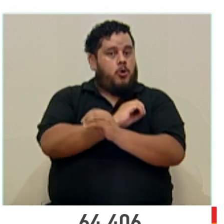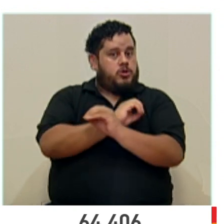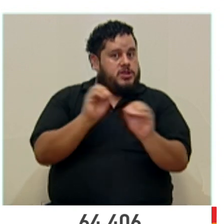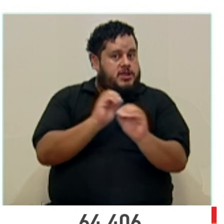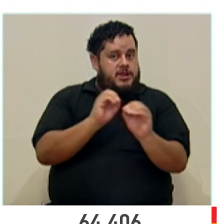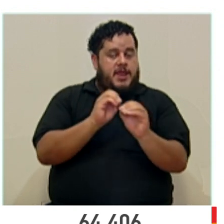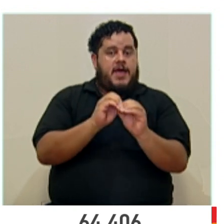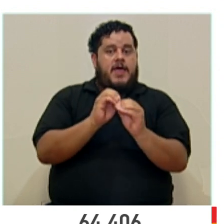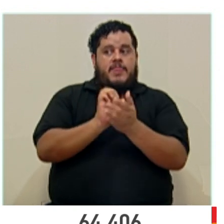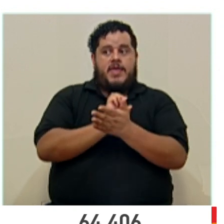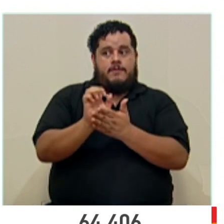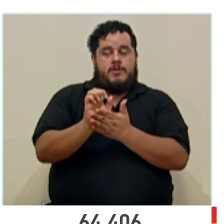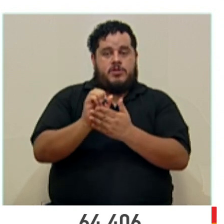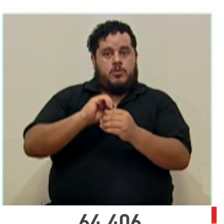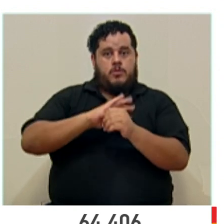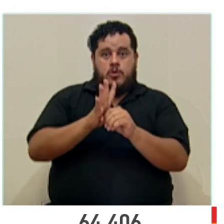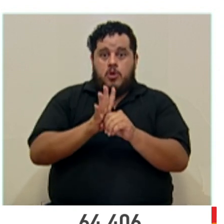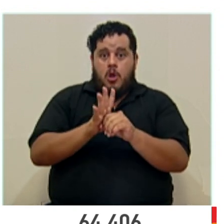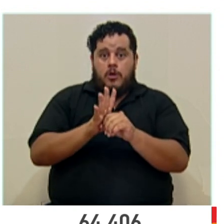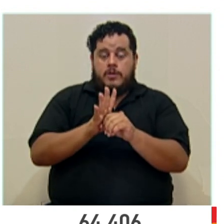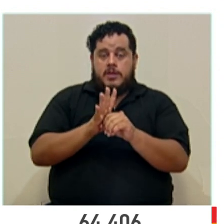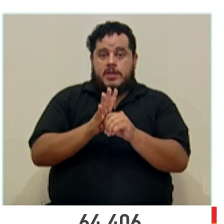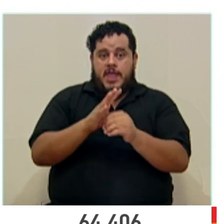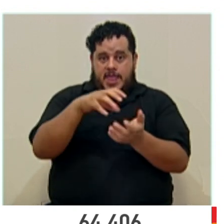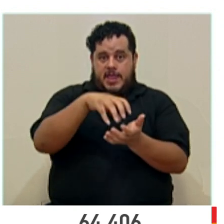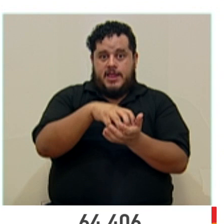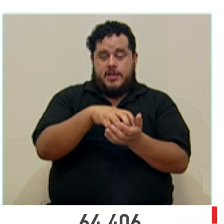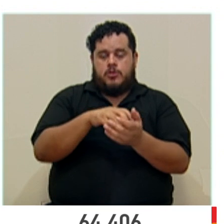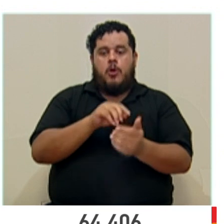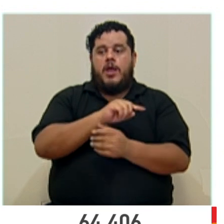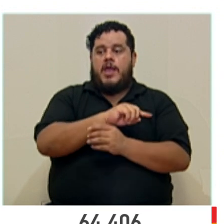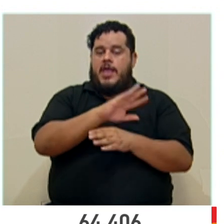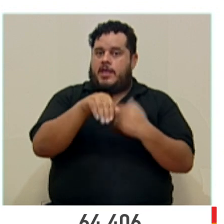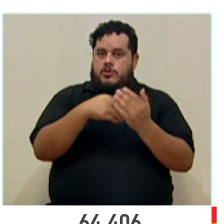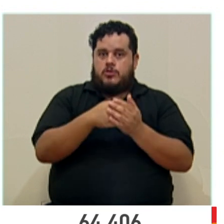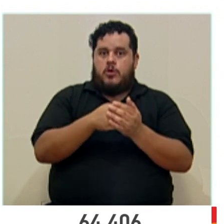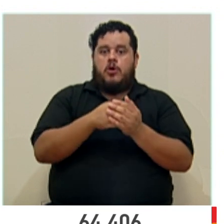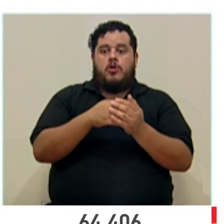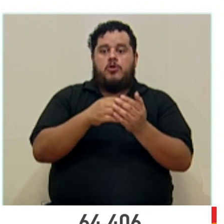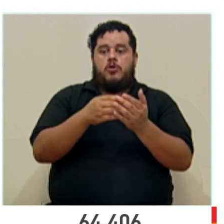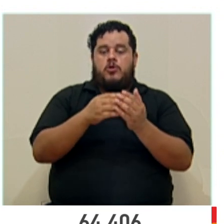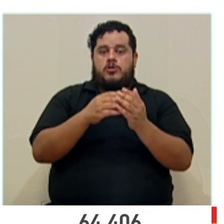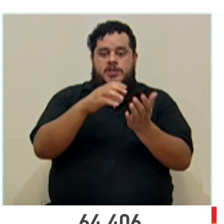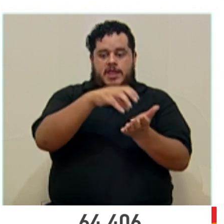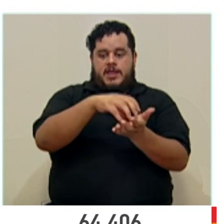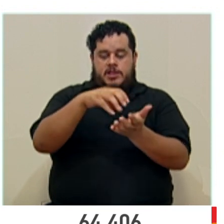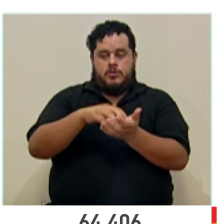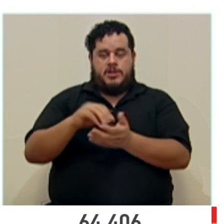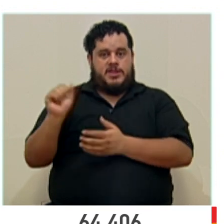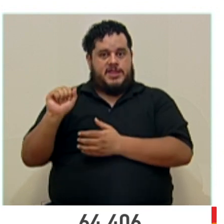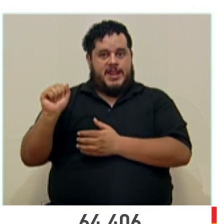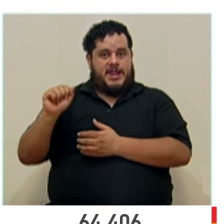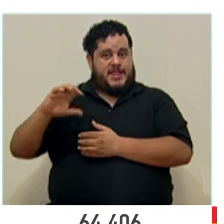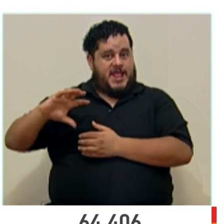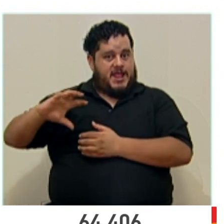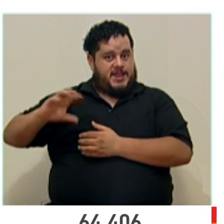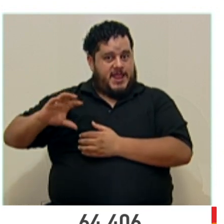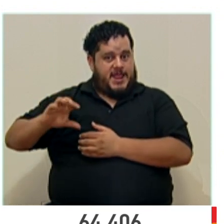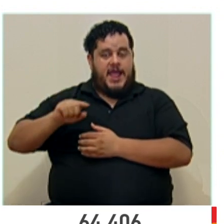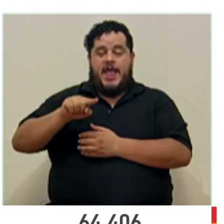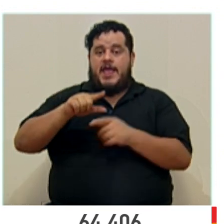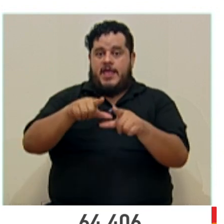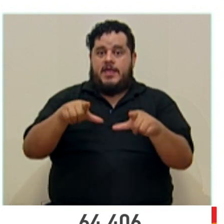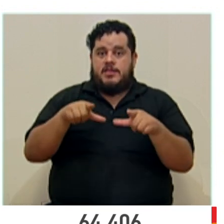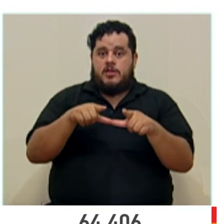de prevención por COVID. En aquellos cantones que tengan alerta naranja, este parque urbano, este